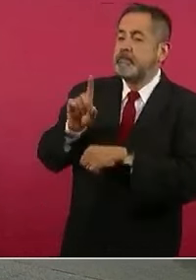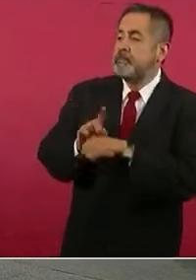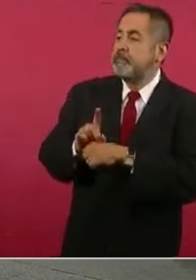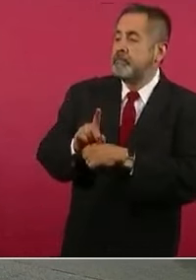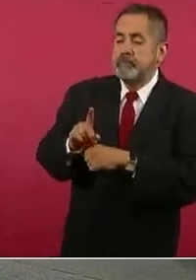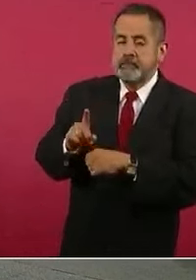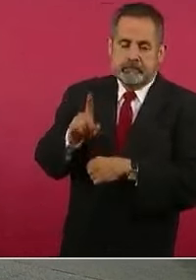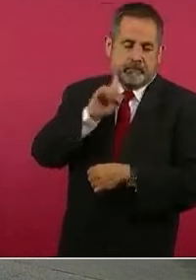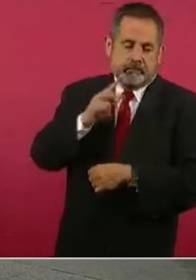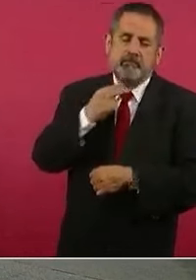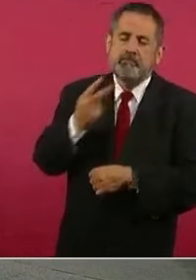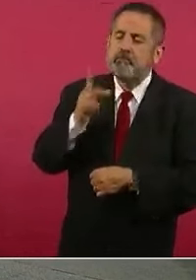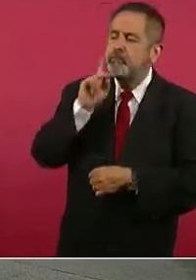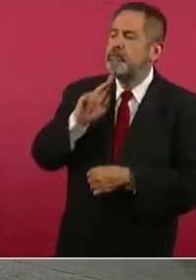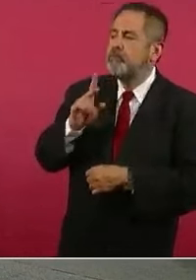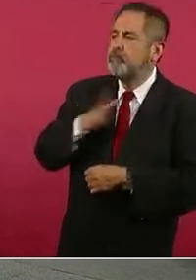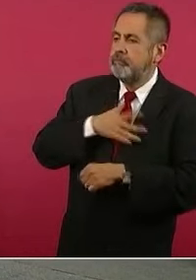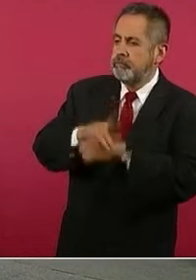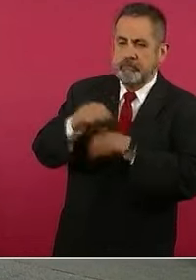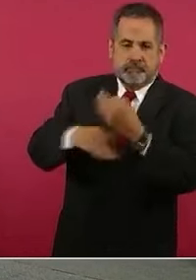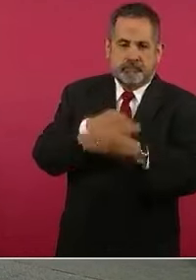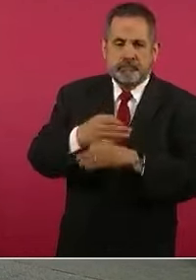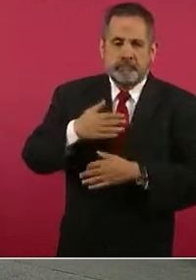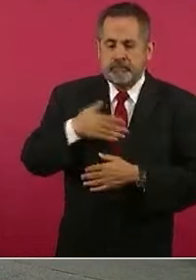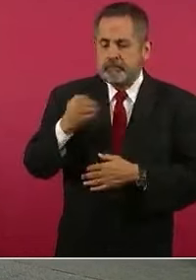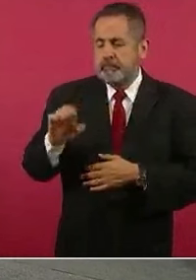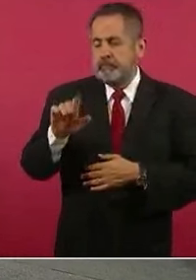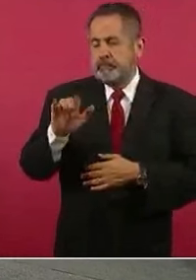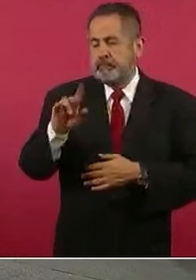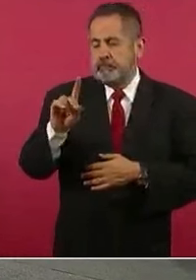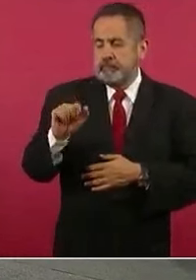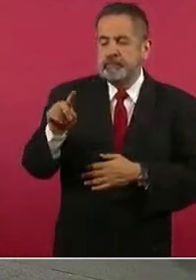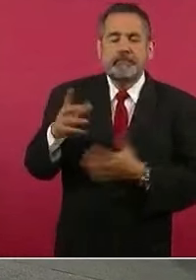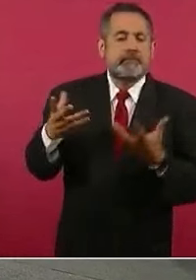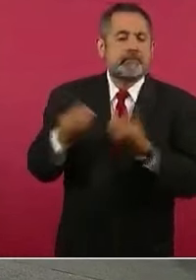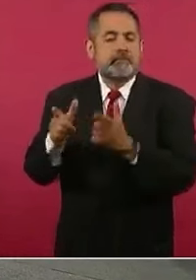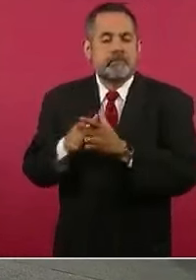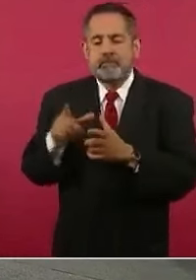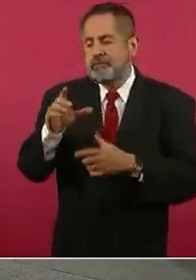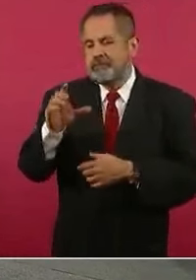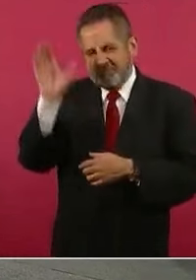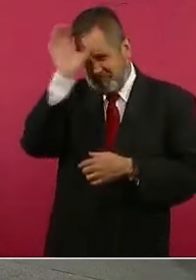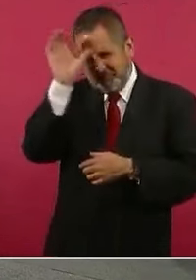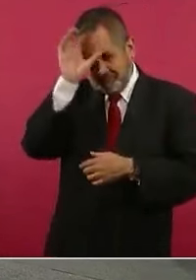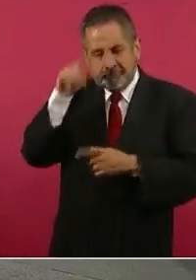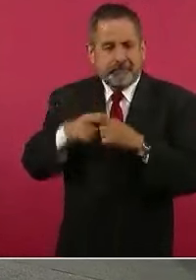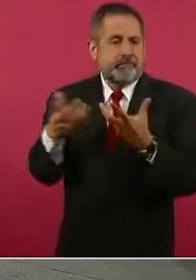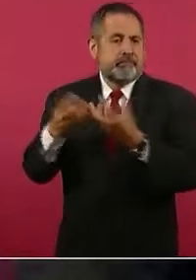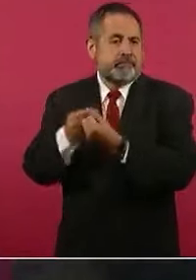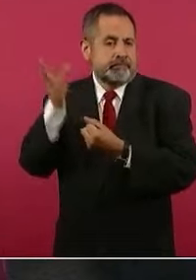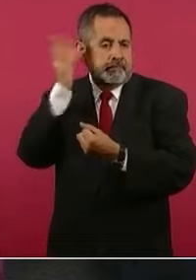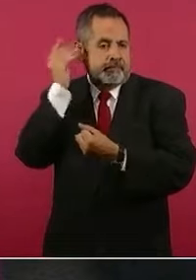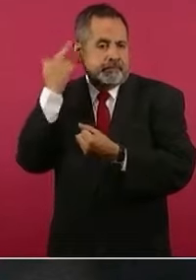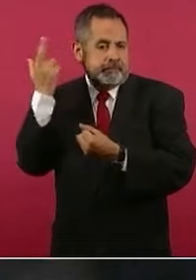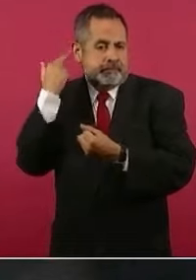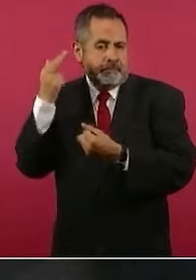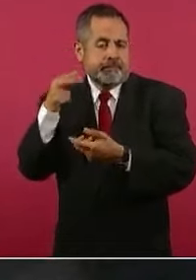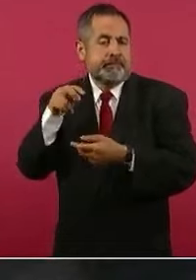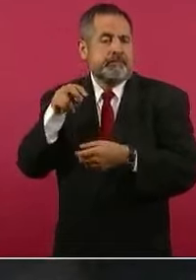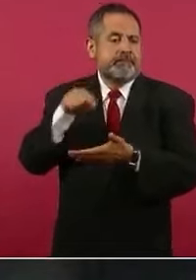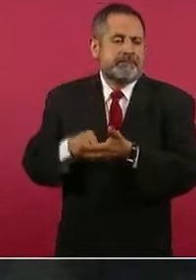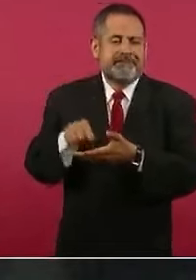todos los presentes. Celia Fernández, de Noticias del Movimiento Conciencia y colaboradora del programa radiofónico Iztaccíhuatl en el